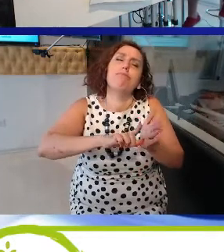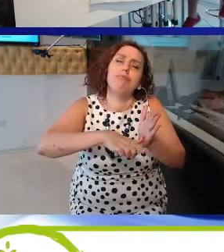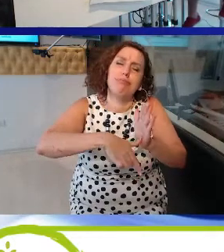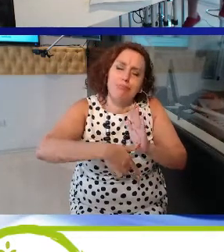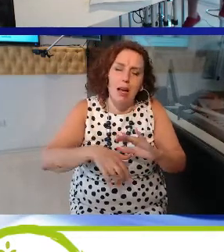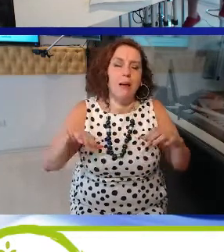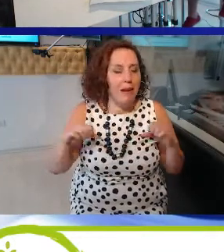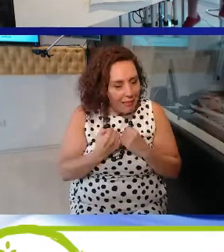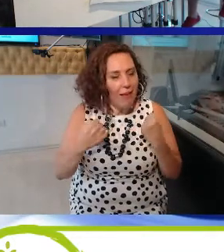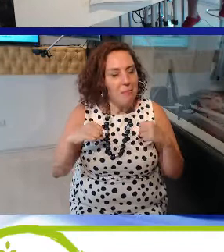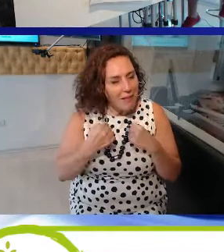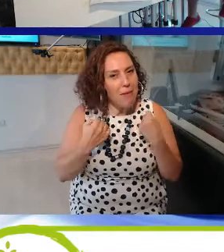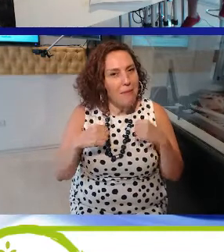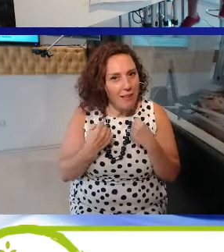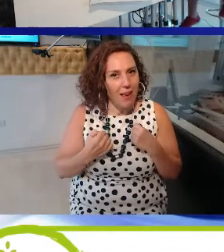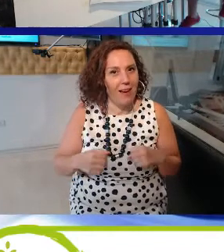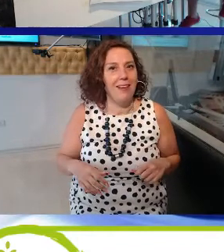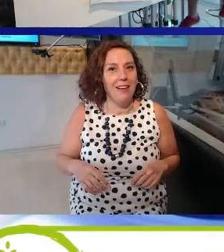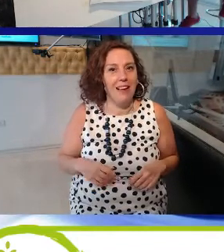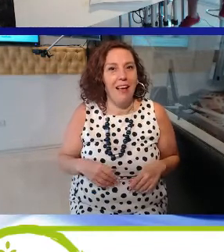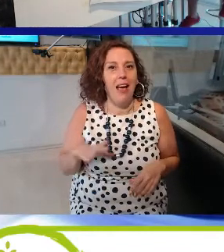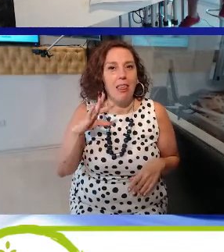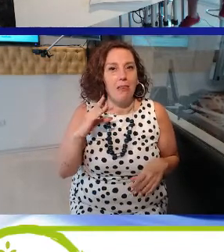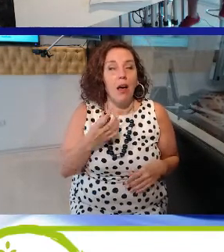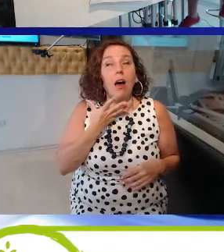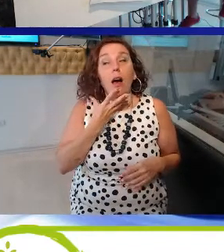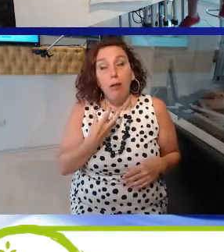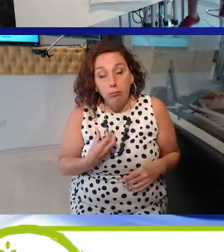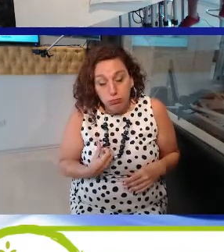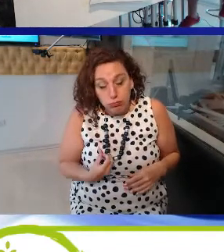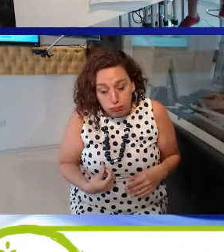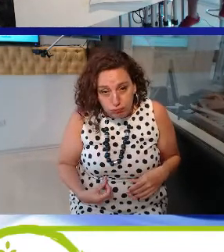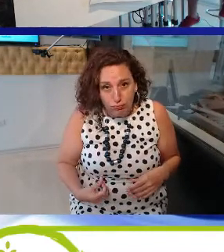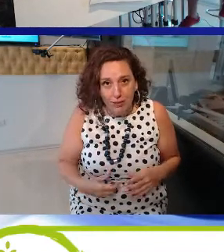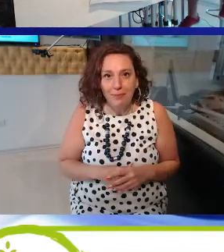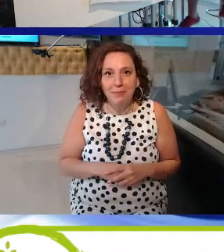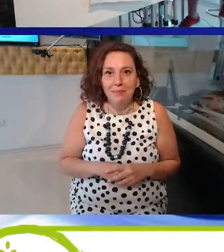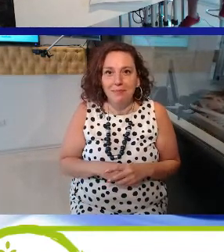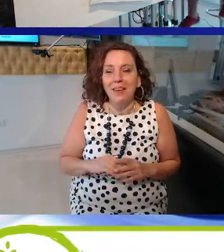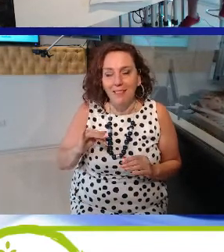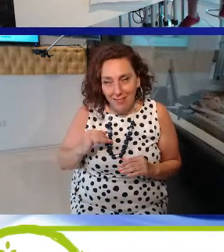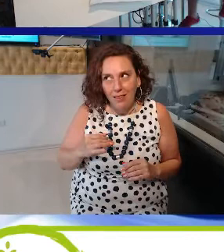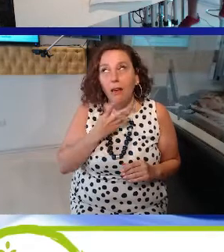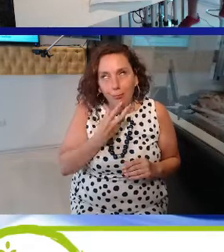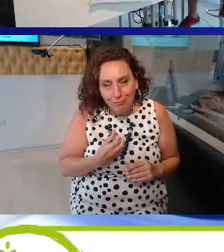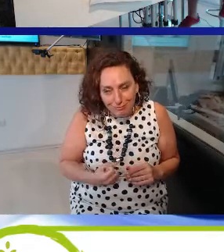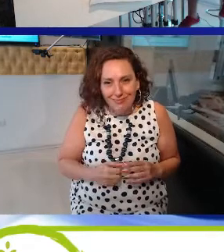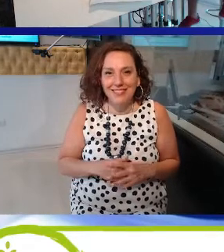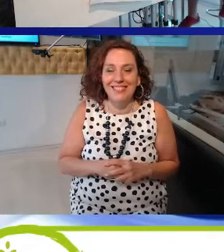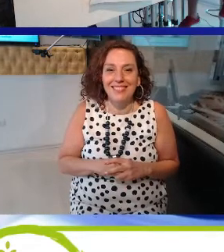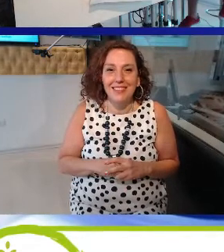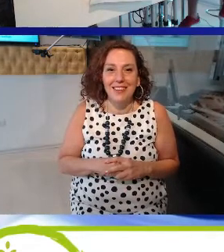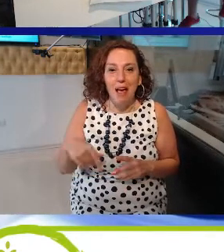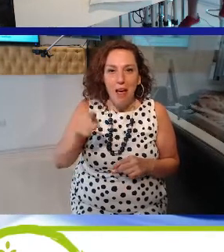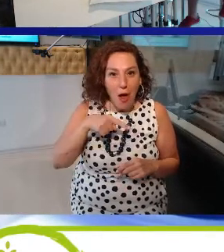así que de a poquito vamos. Y hay que poner el cuerpo, debe ser cansador también a lo largo del rato, ¿no? Sí, cansa bastante. Bueno, nosotros